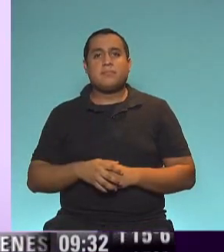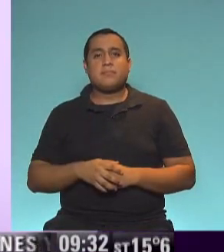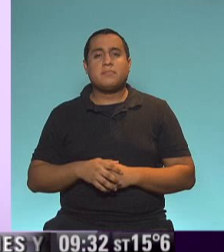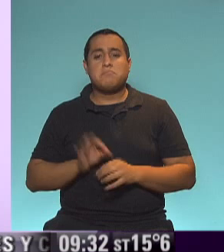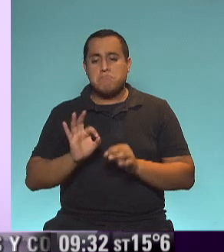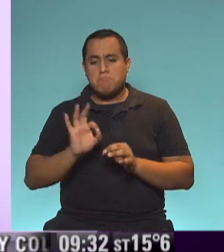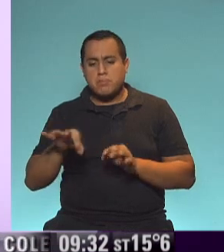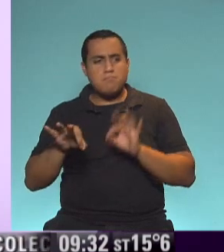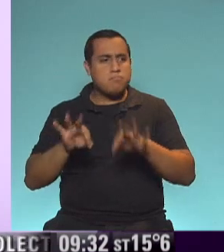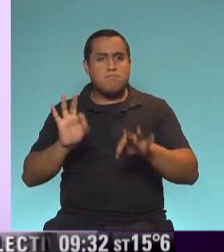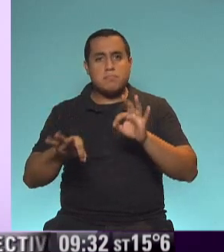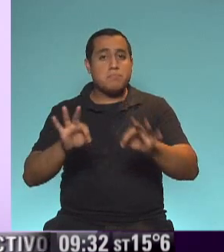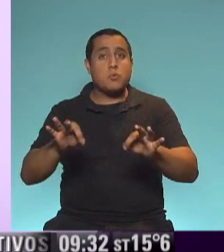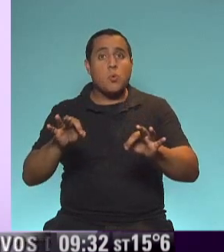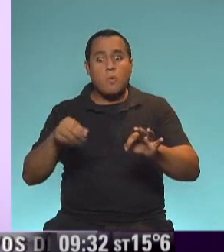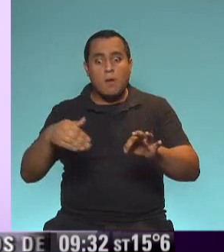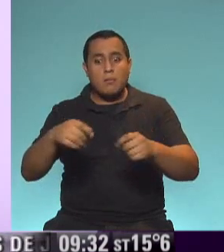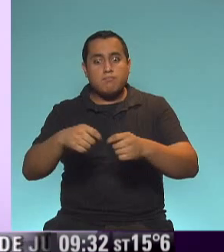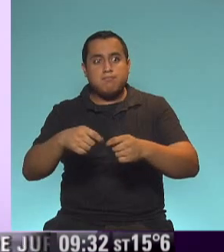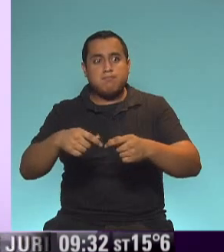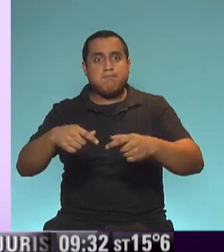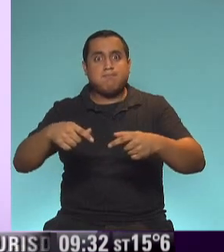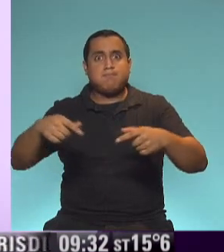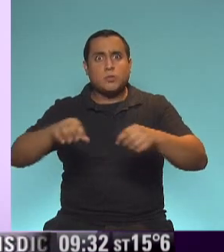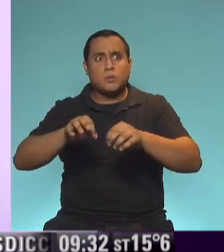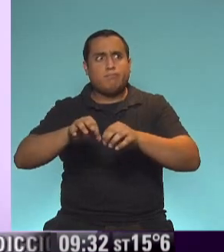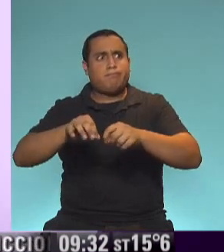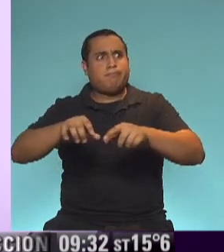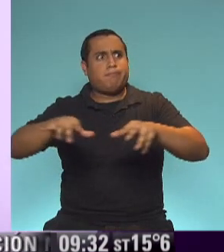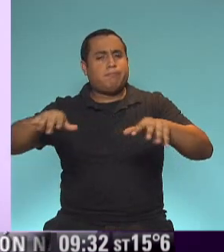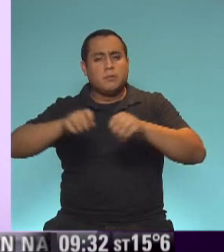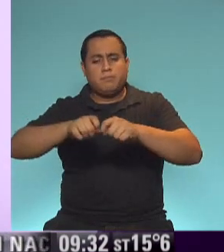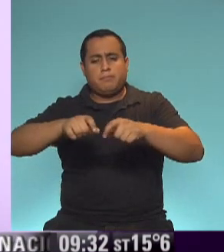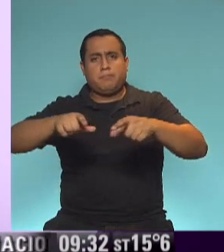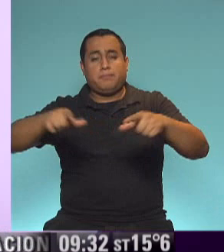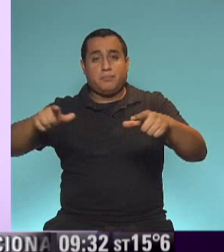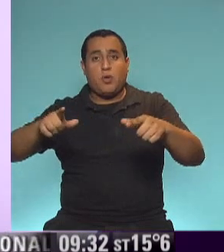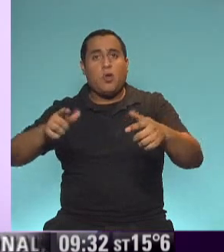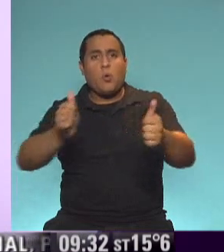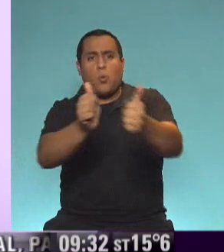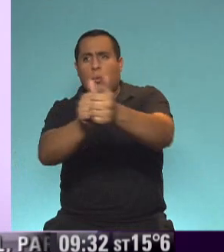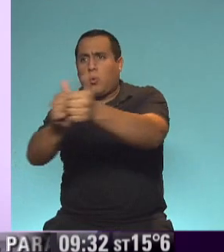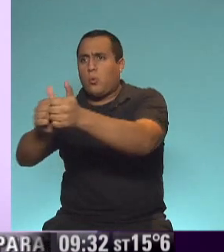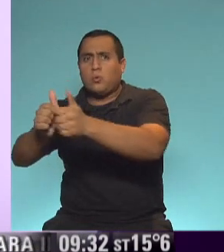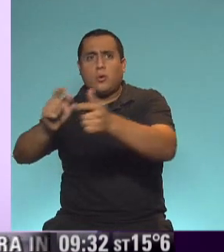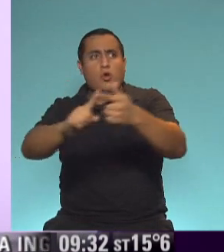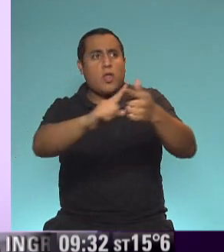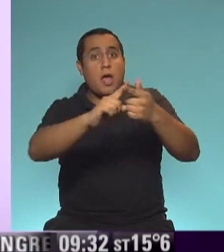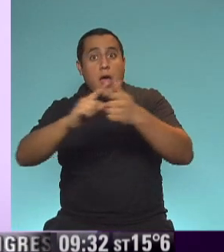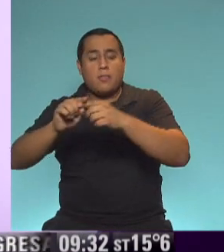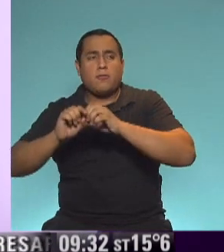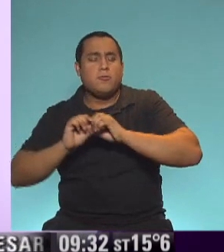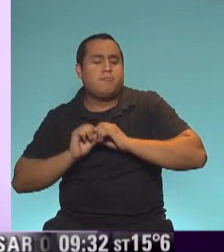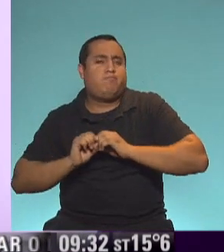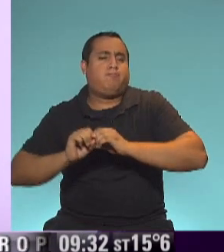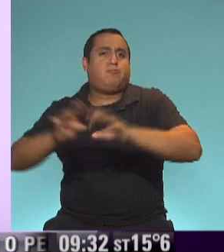un par. Podemos aumentar. Pandemia. Contacto cercano, así nos propagamos. Pandemia.